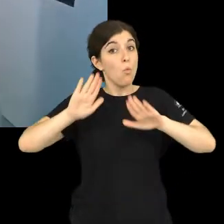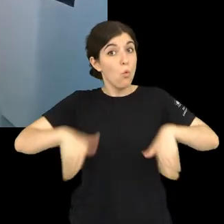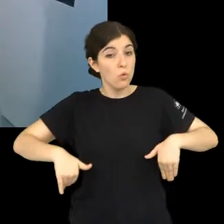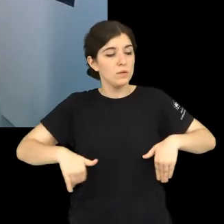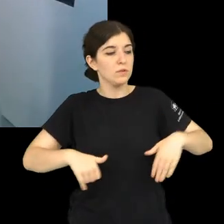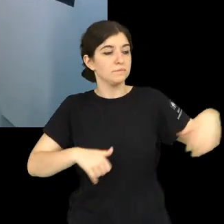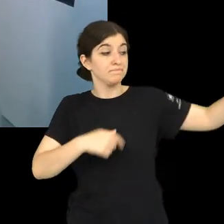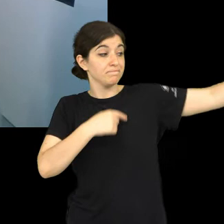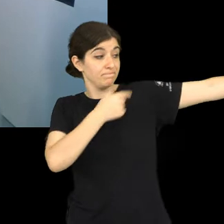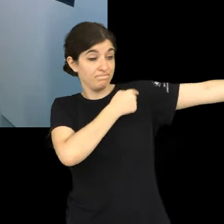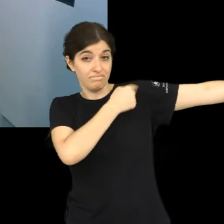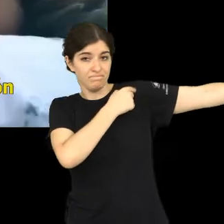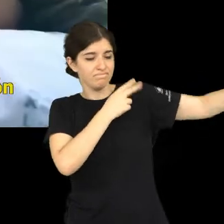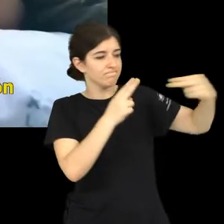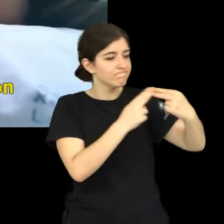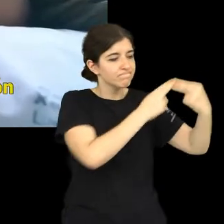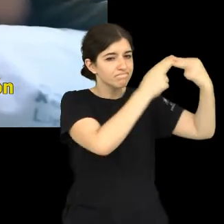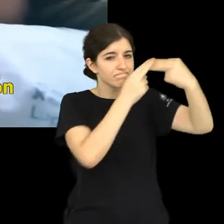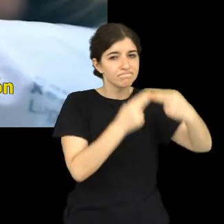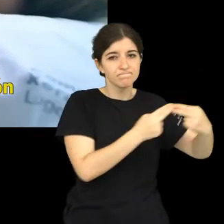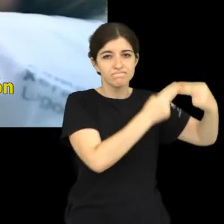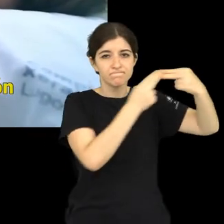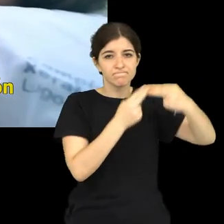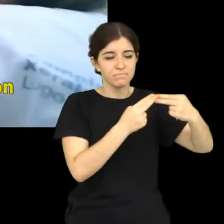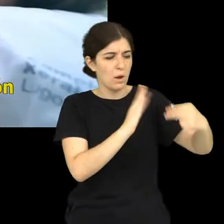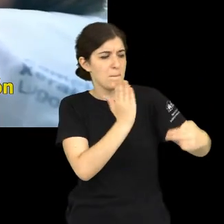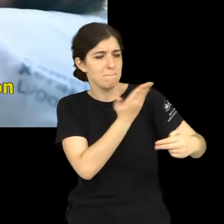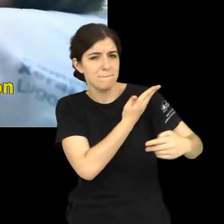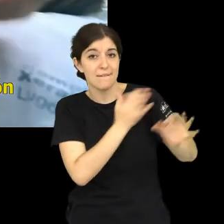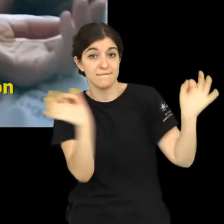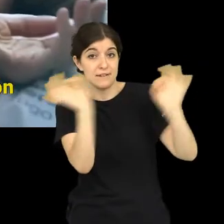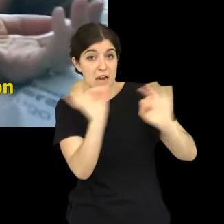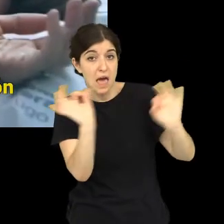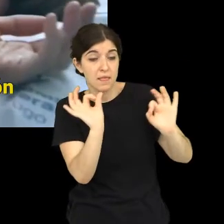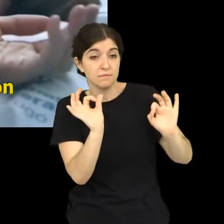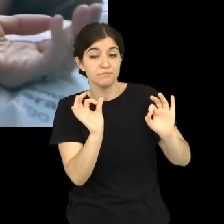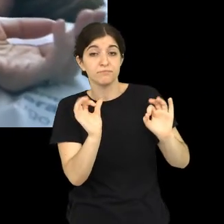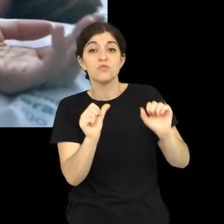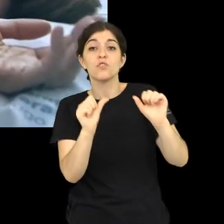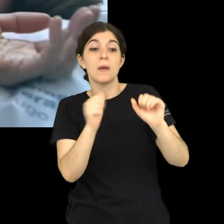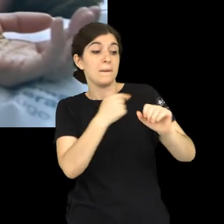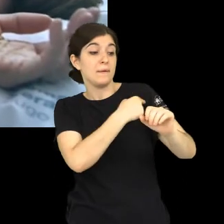Miraremos que no quede el brazo, el hombro muy encima de él y puede quedar en esta